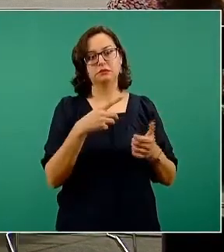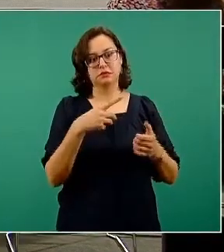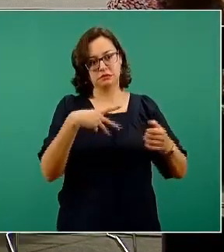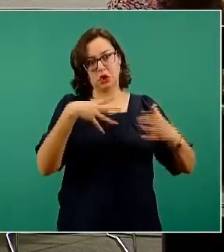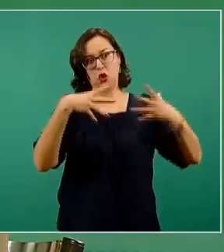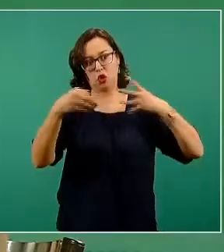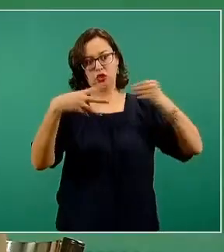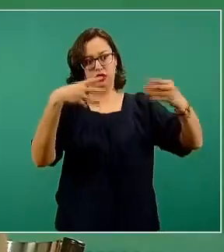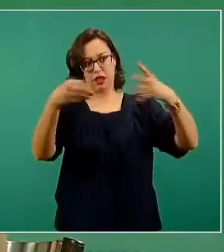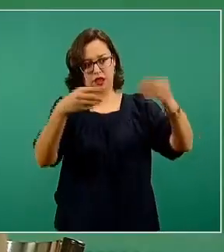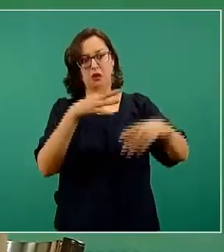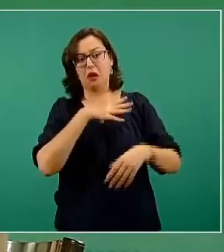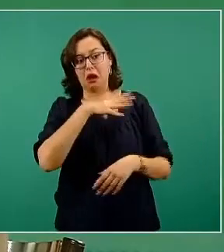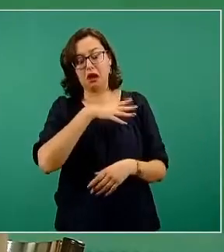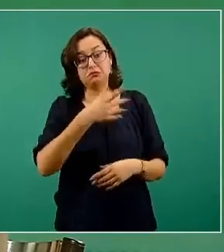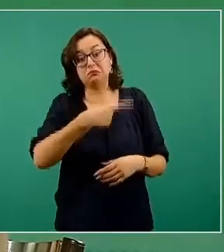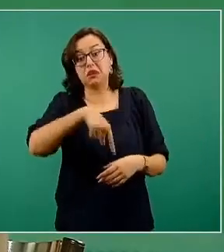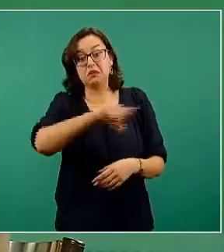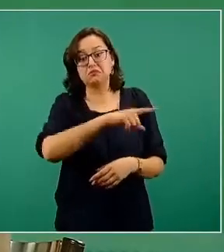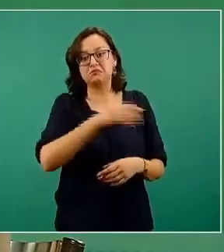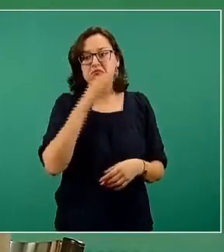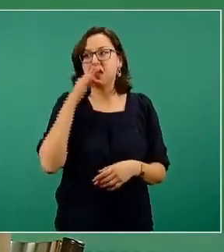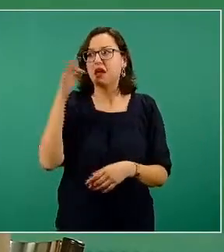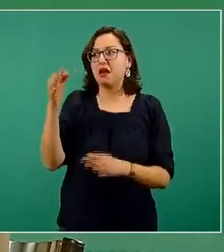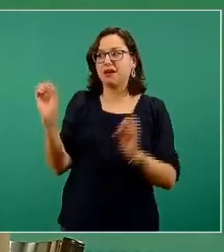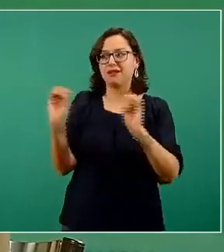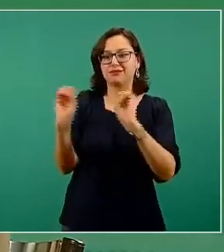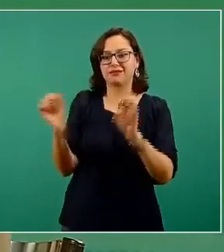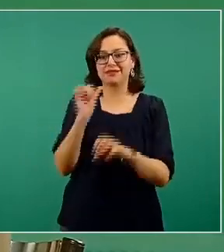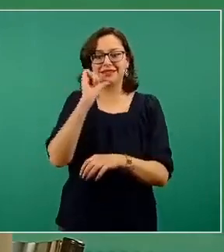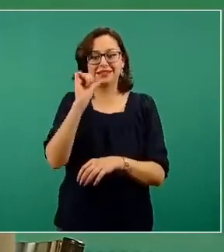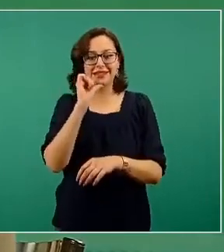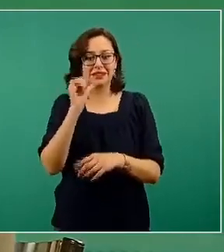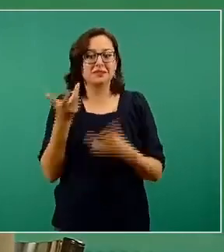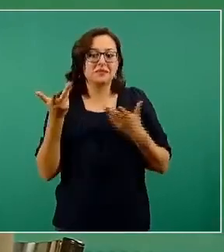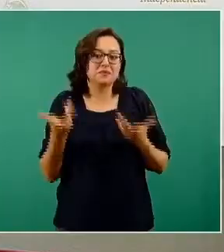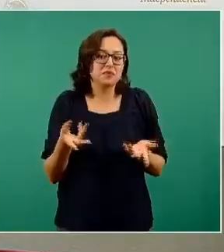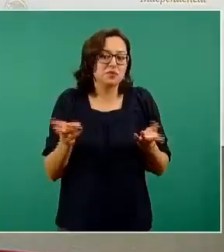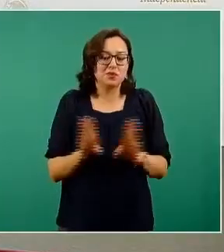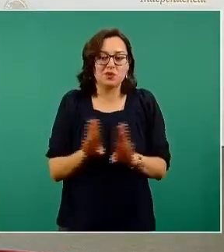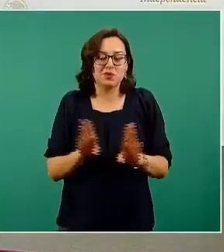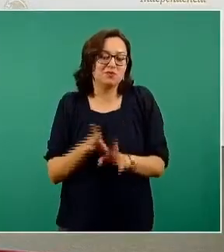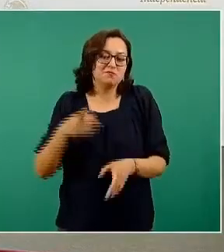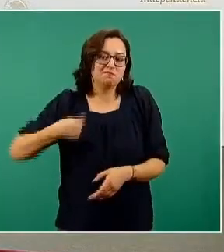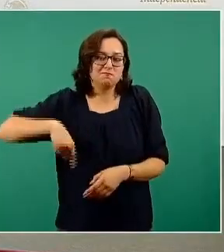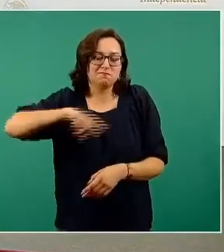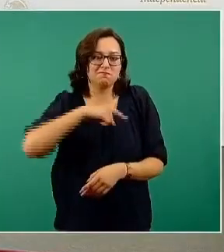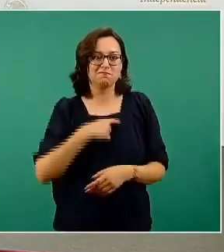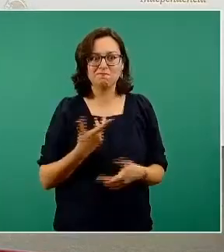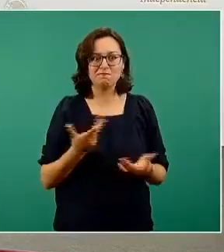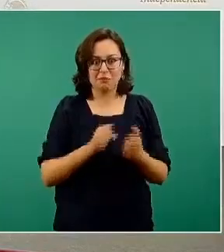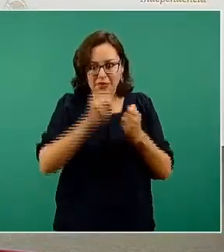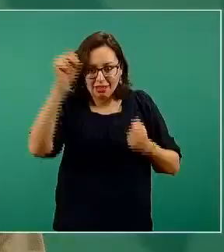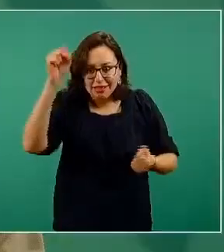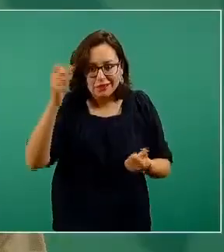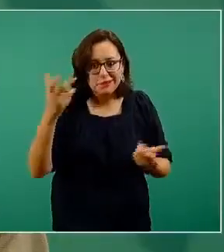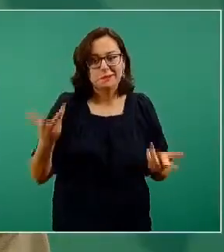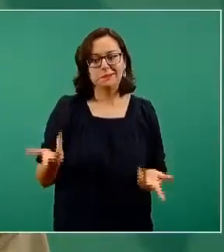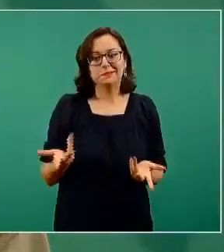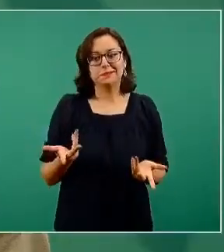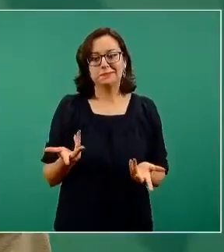el sistema que lo detecta, pero hemos hecho todo el esfuerzo y hemos detectado muchos brotes en comunidades rurales con